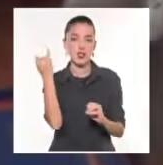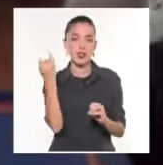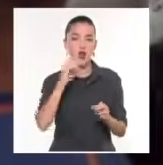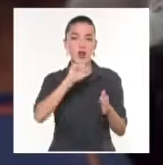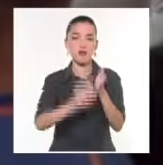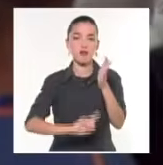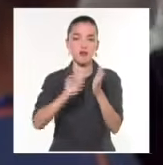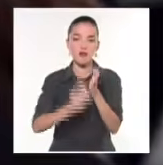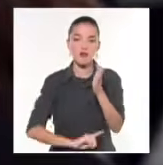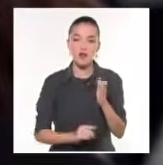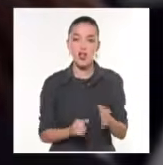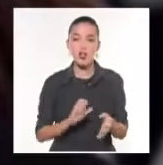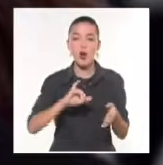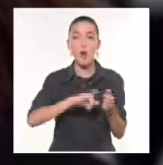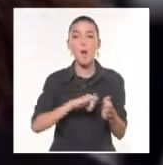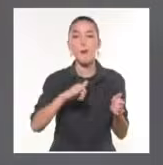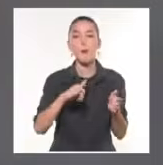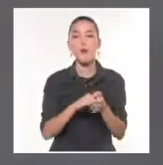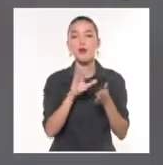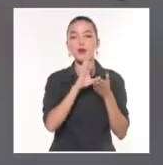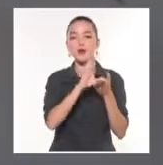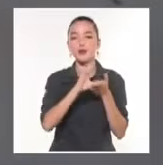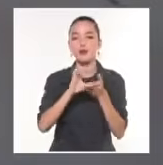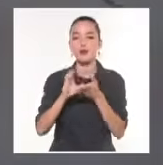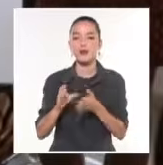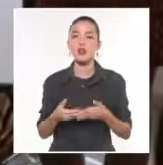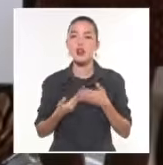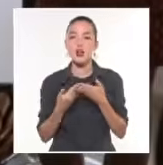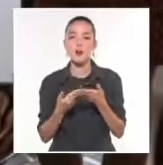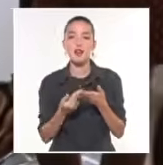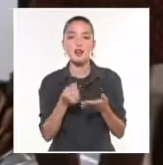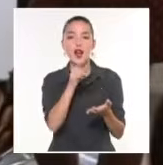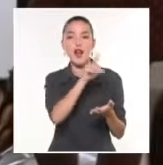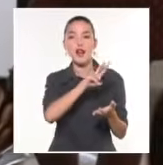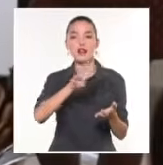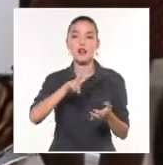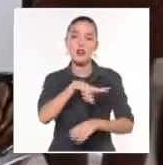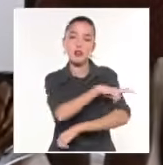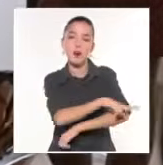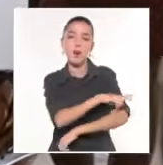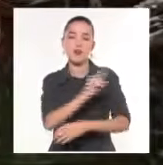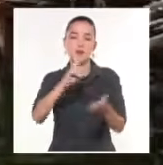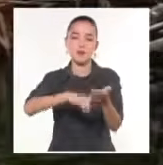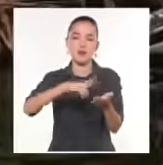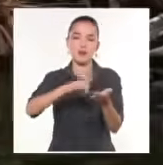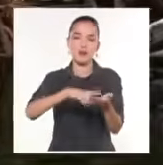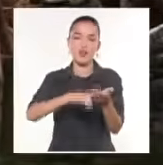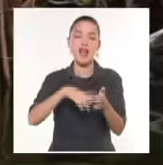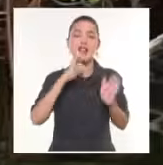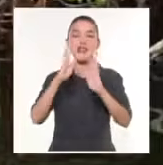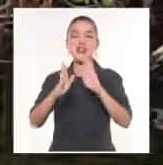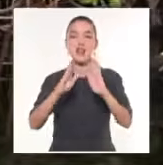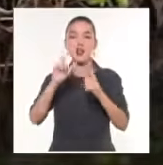proyecto de colaboración, expande las capacidades de 13 de sus países miembros en Centro y Latinoamérica. La idea